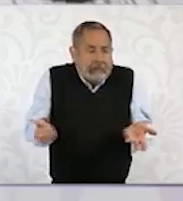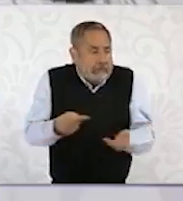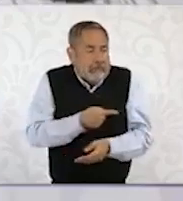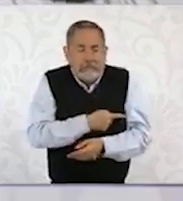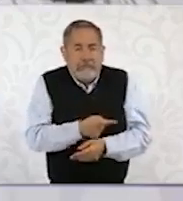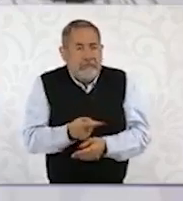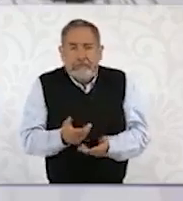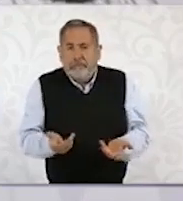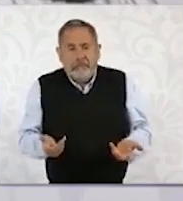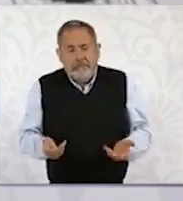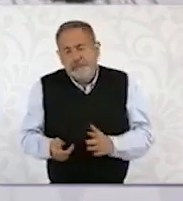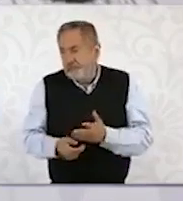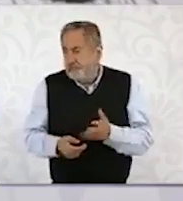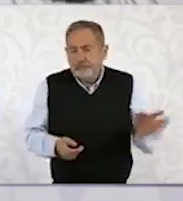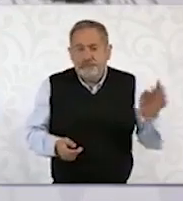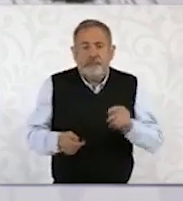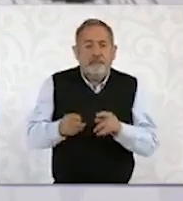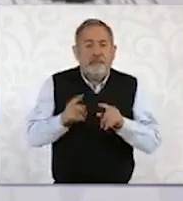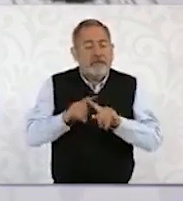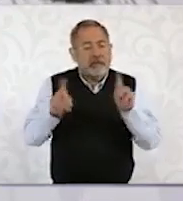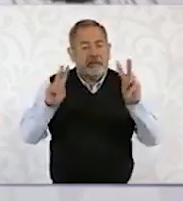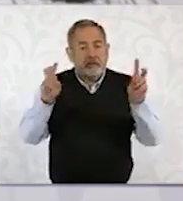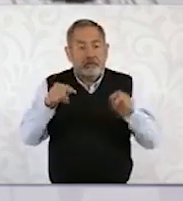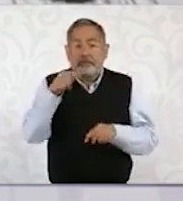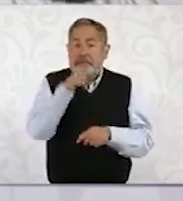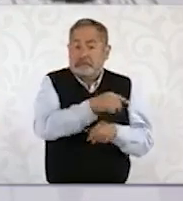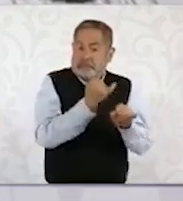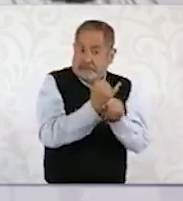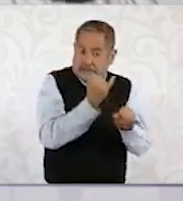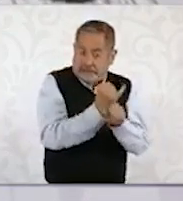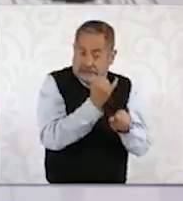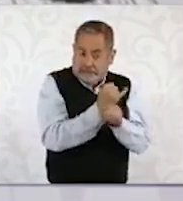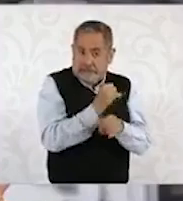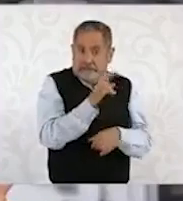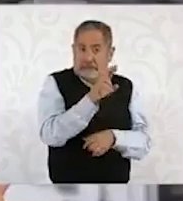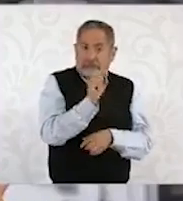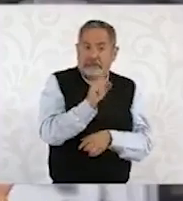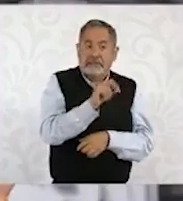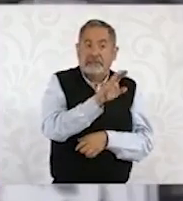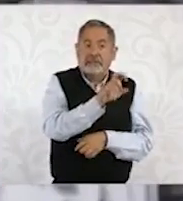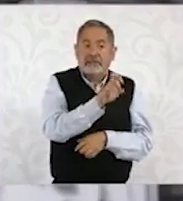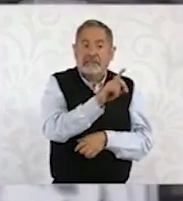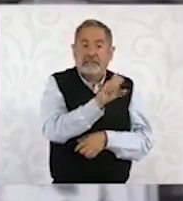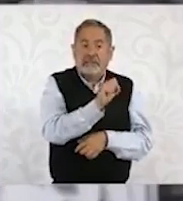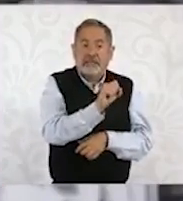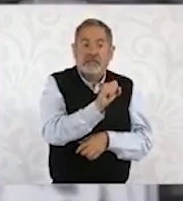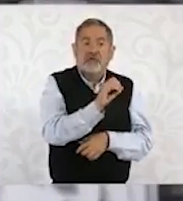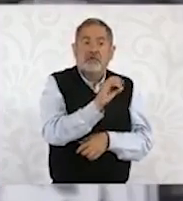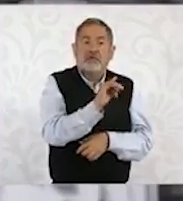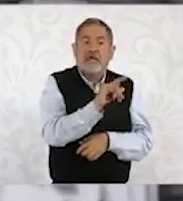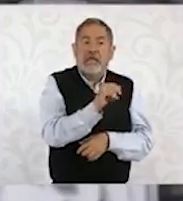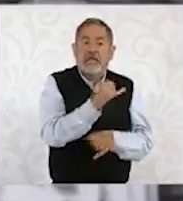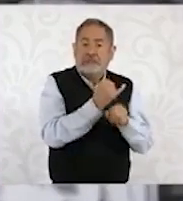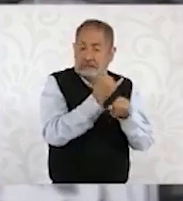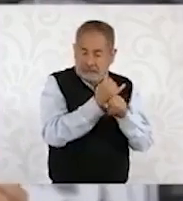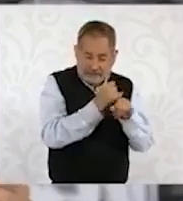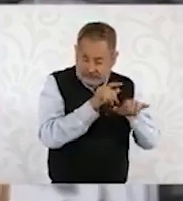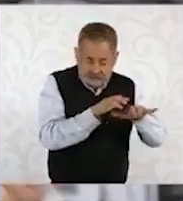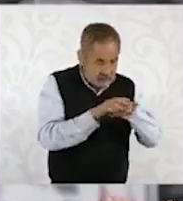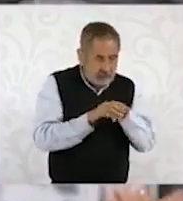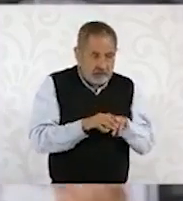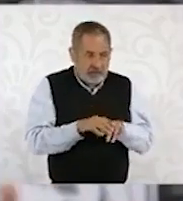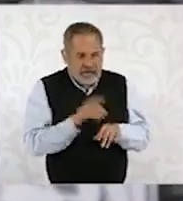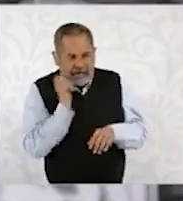Y por otro lado, el tema de las redes, que es muy importante que todas y todos sepamos cómo funcionan las redes sociales.